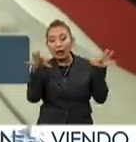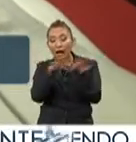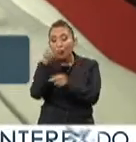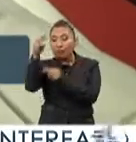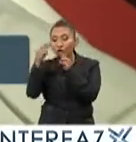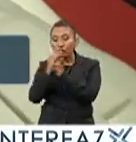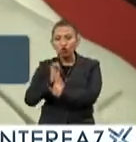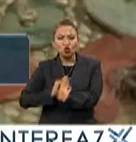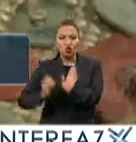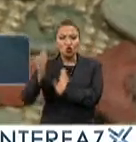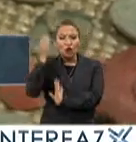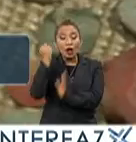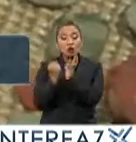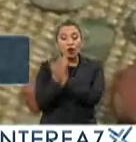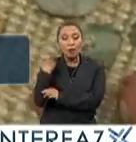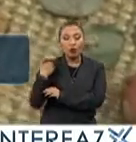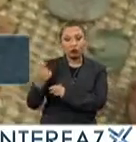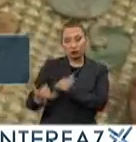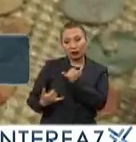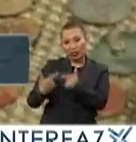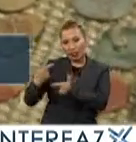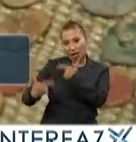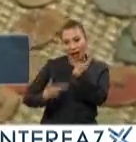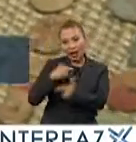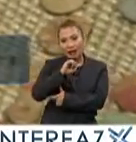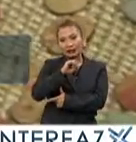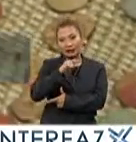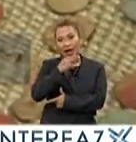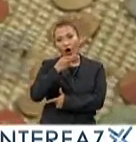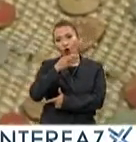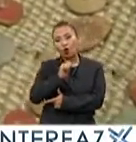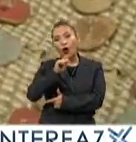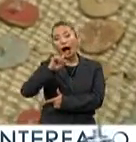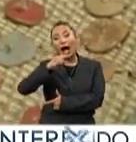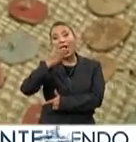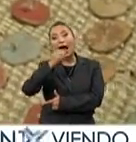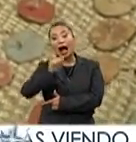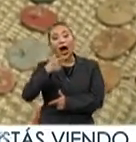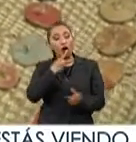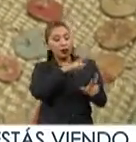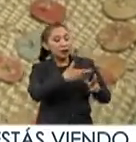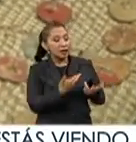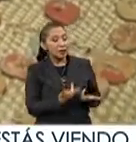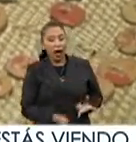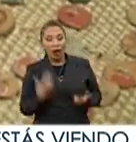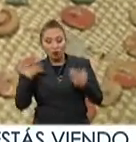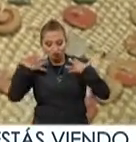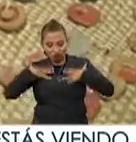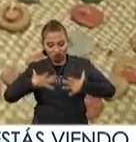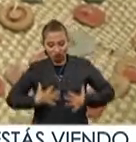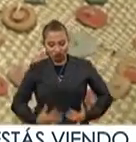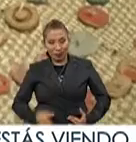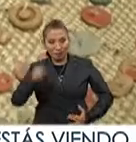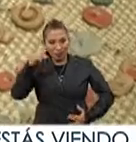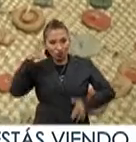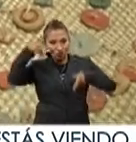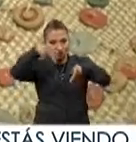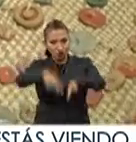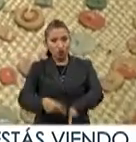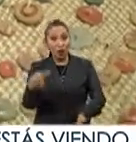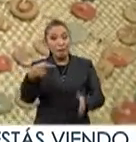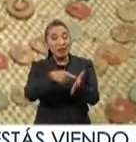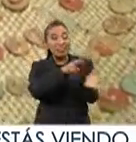el mundo prehispánico y las nuevas generaciones. Sacbú Ajau recibirá a sus visitantes con el ajuar con el que fue sepultada hace